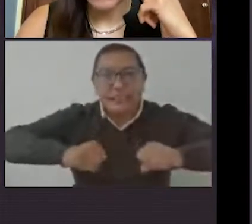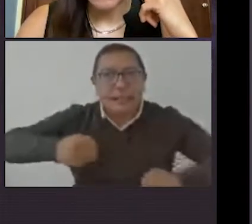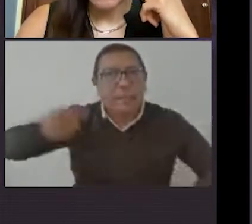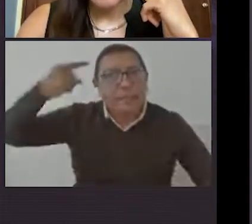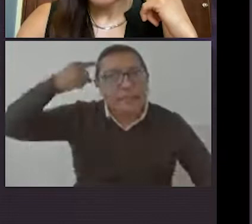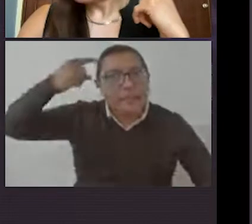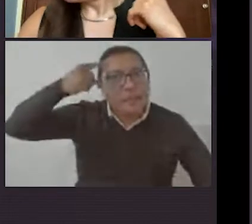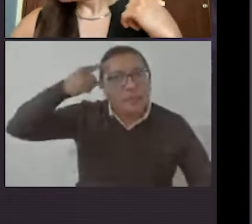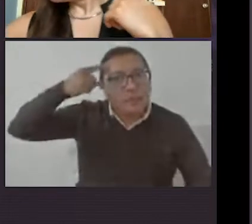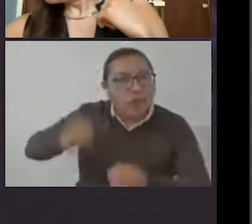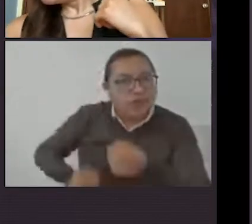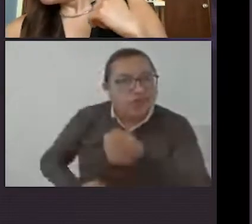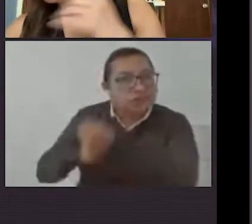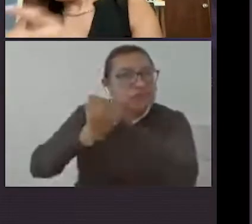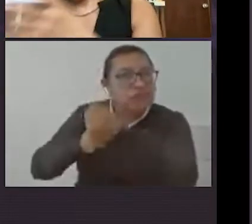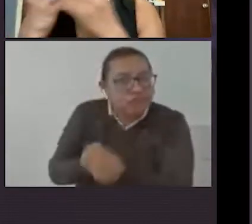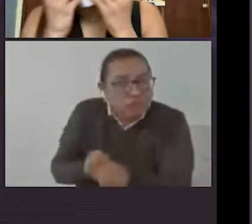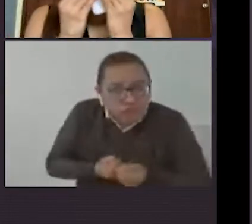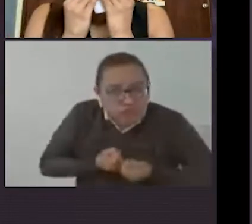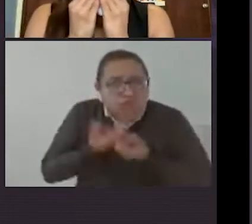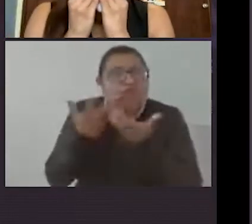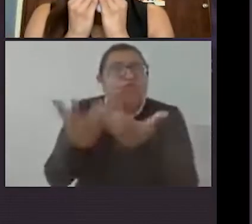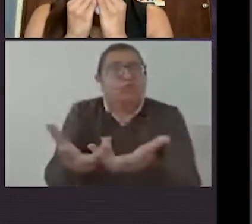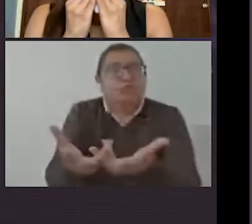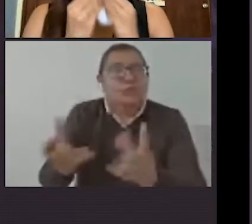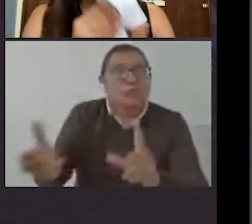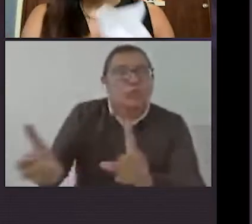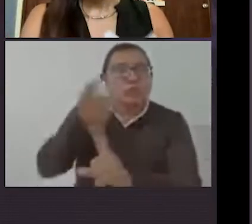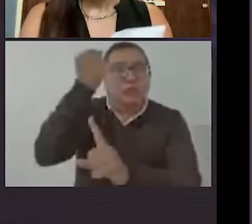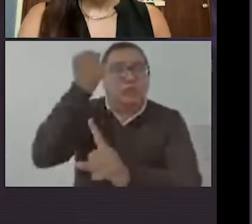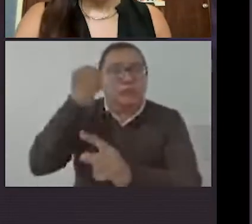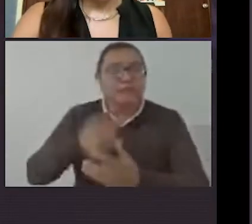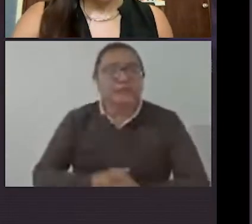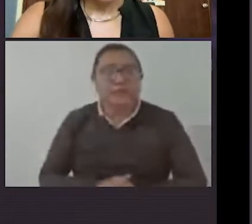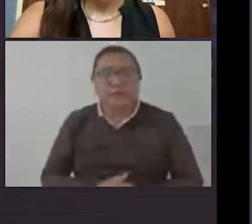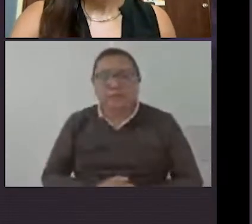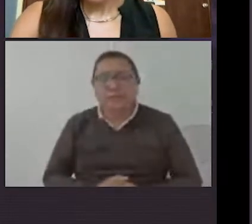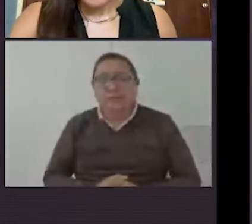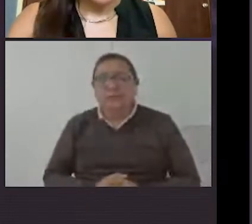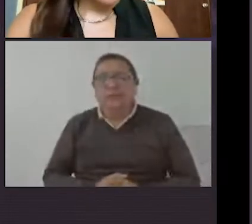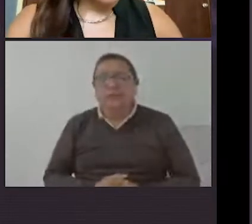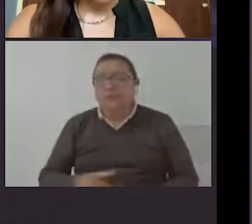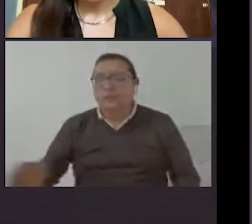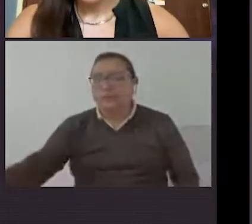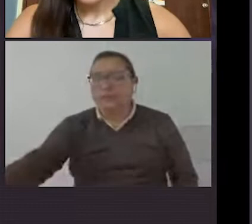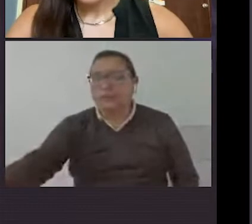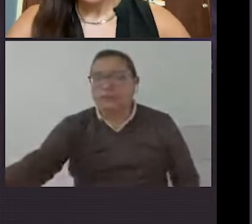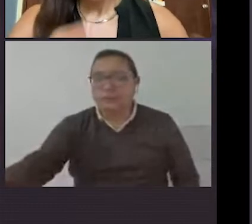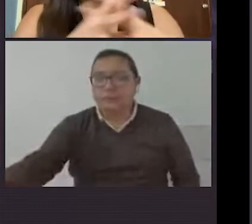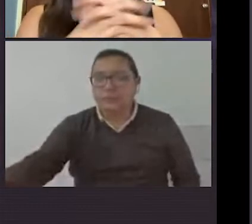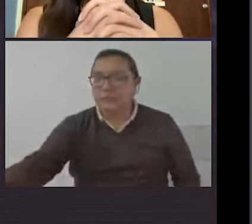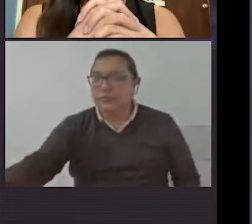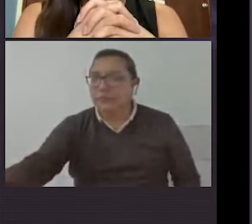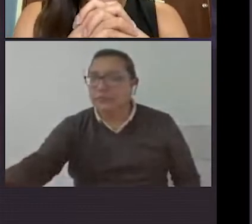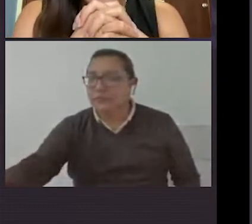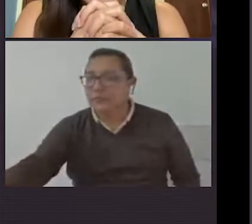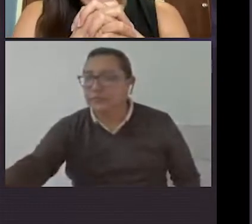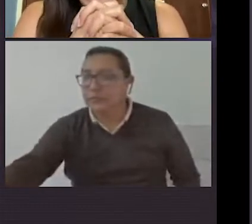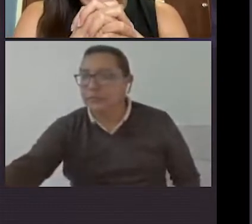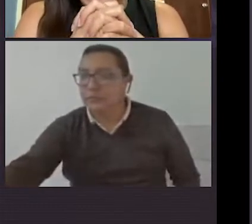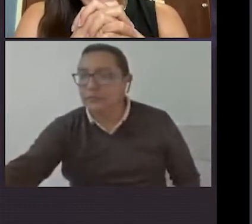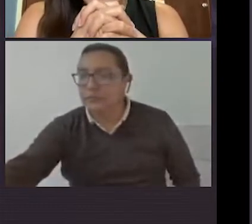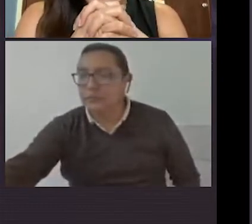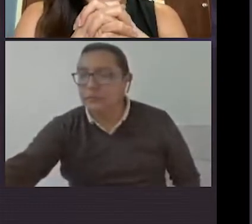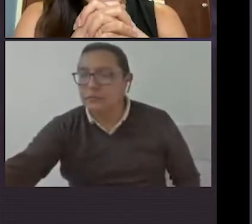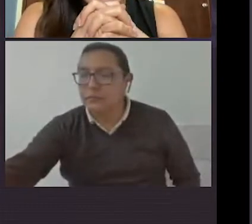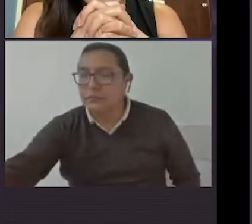pensamientos. Hay una